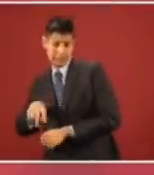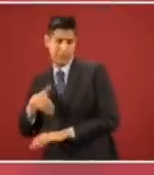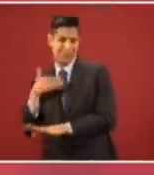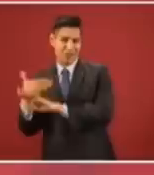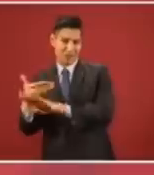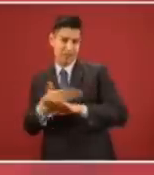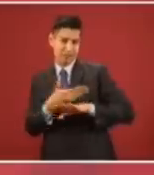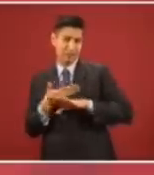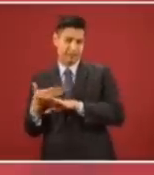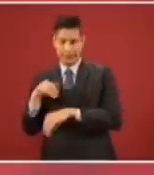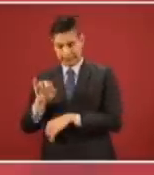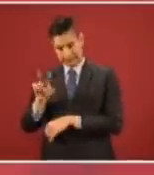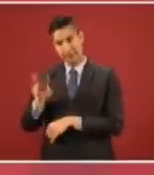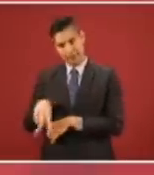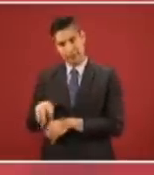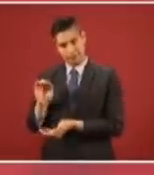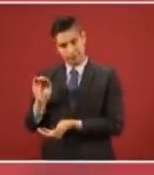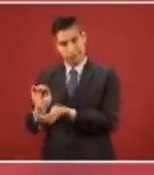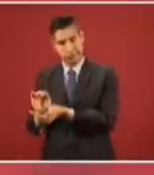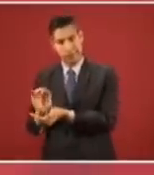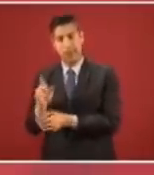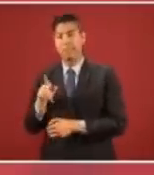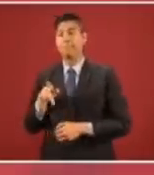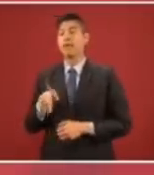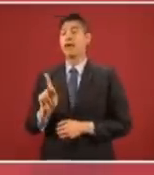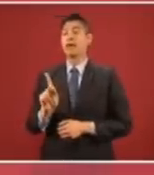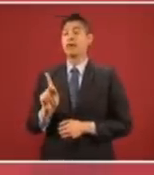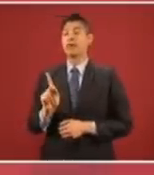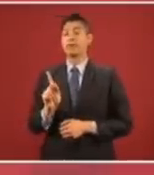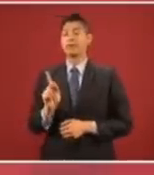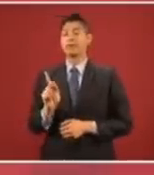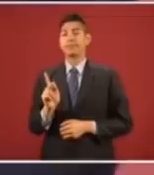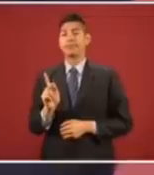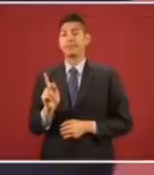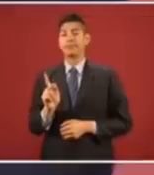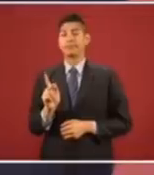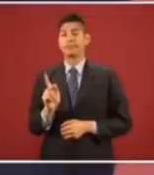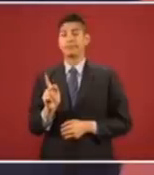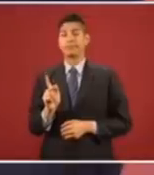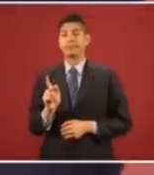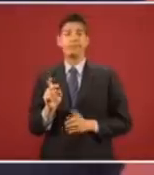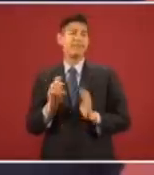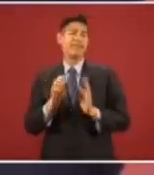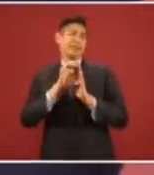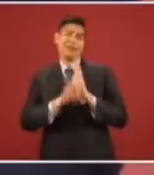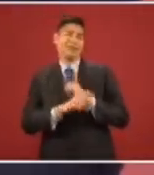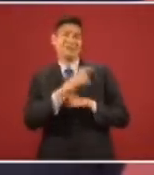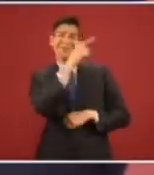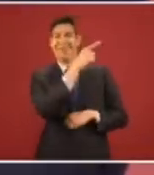de la violencia, influye el que pues se tienen